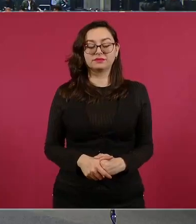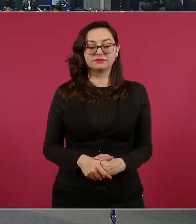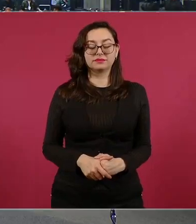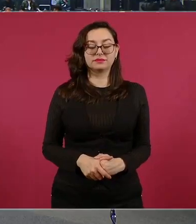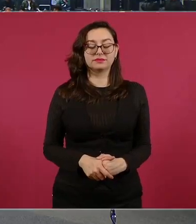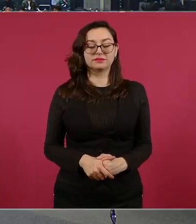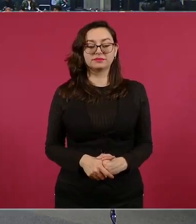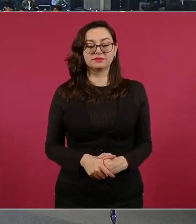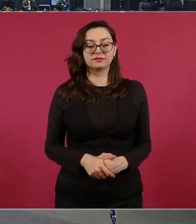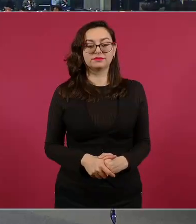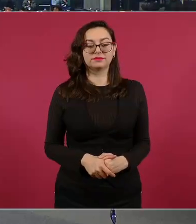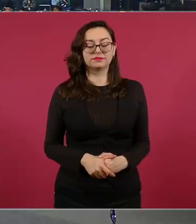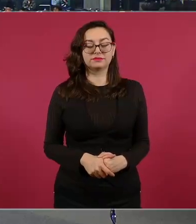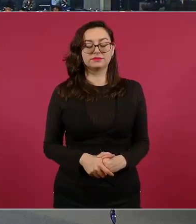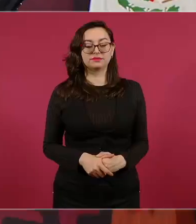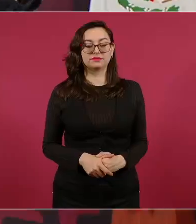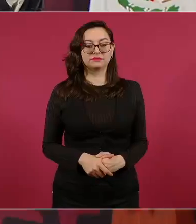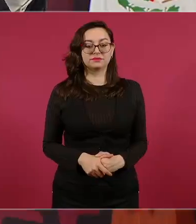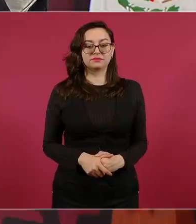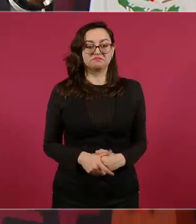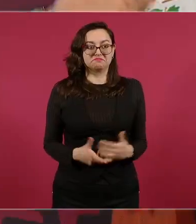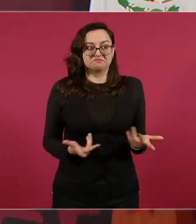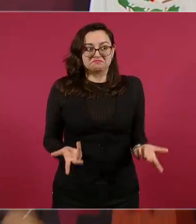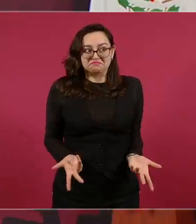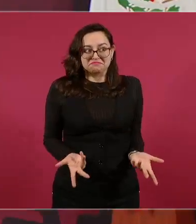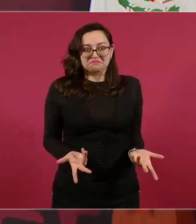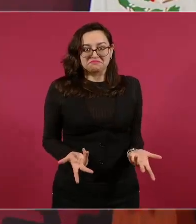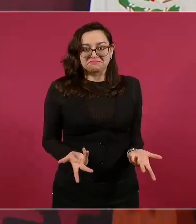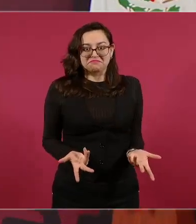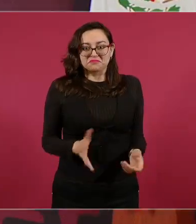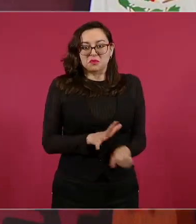O sea, díganme qué proponen, qué.